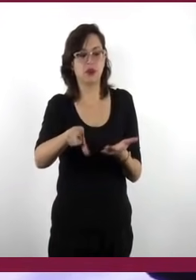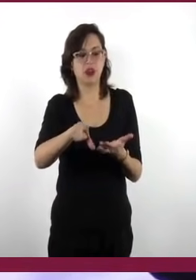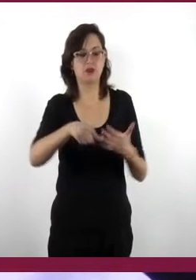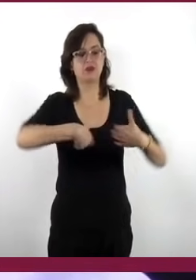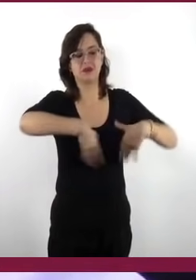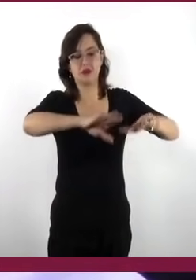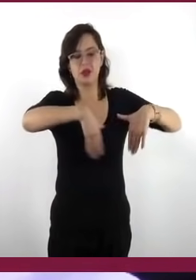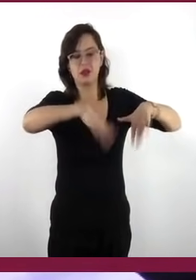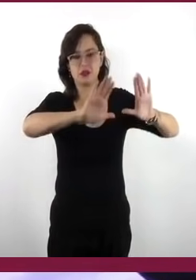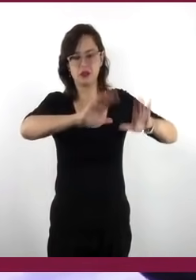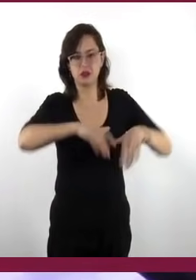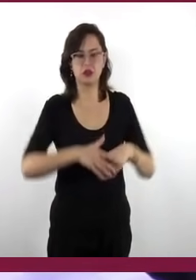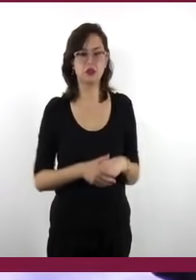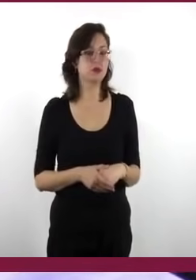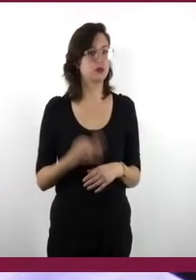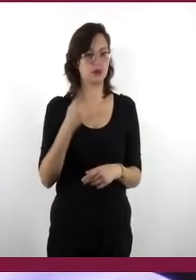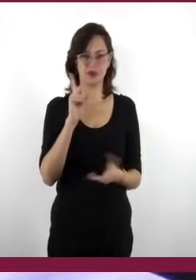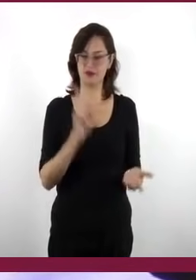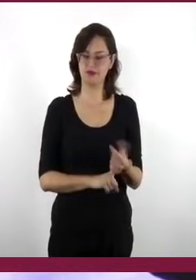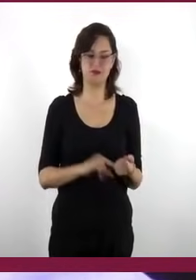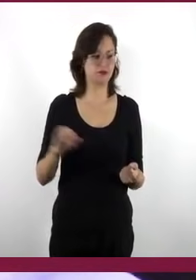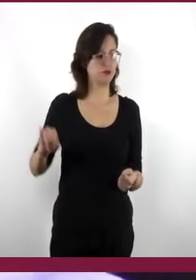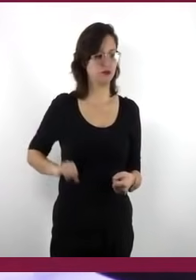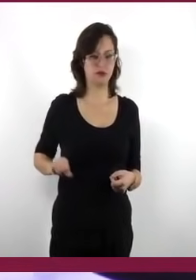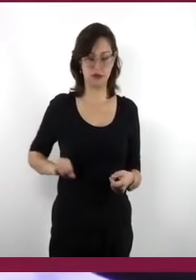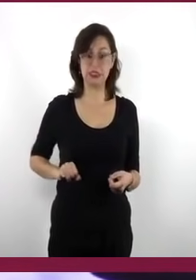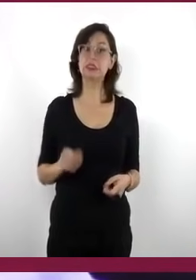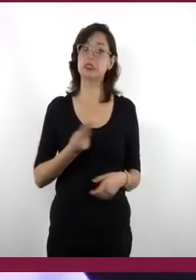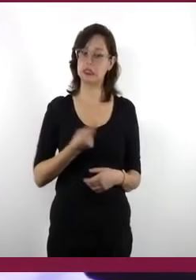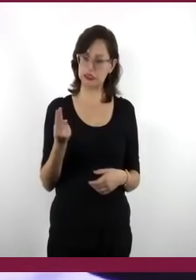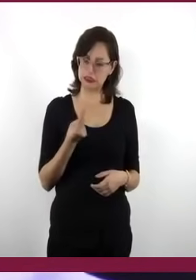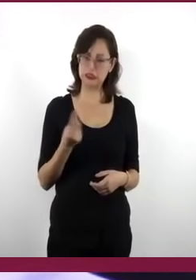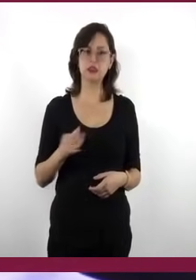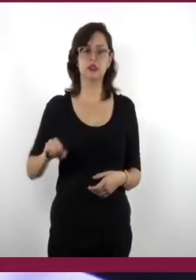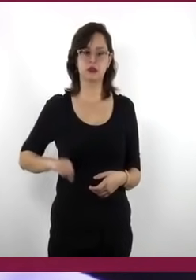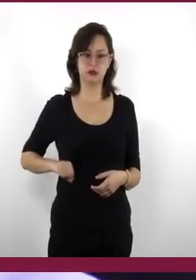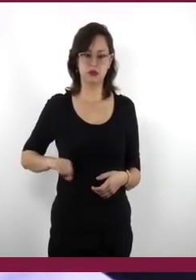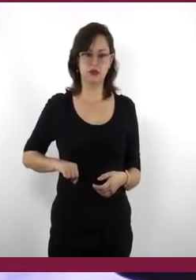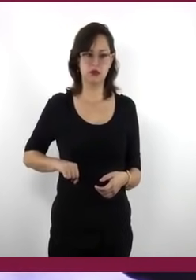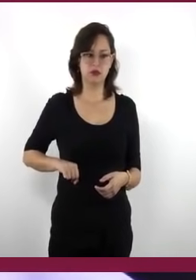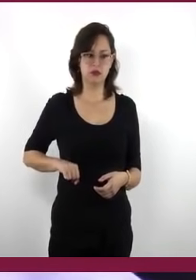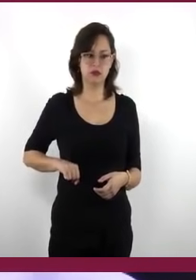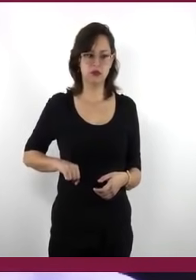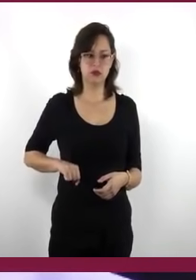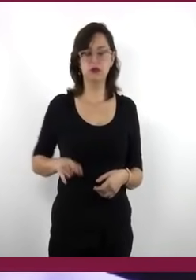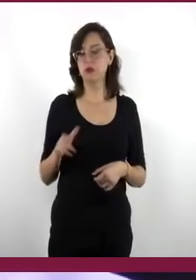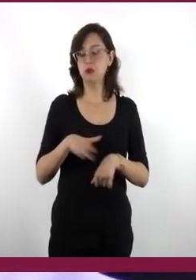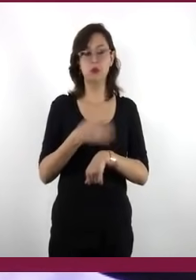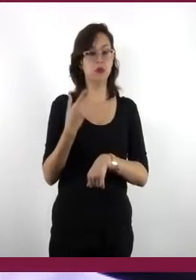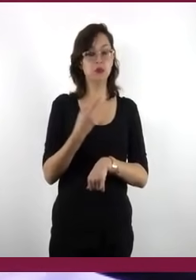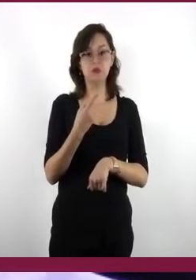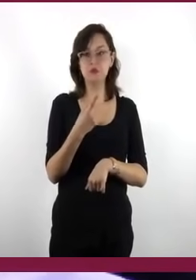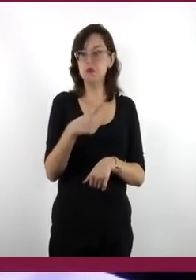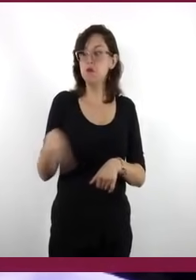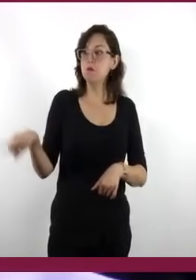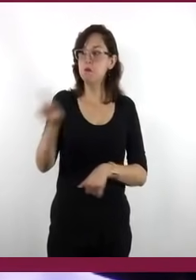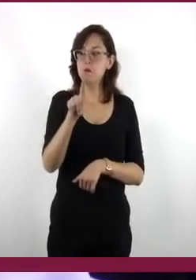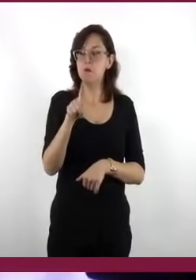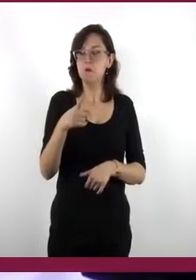Si no, no les interesa. En verdad, sí les tiene que interesar. Porque si no les interesa,